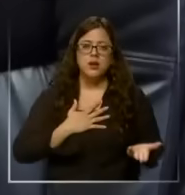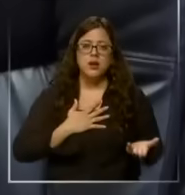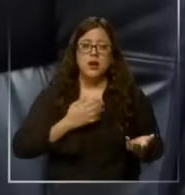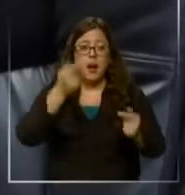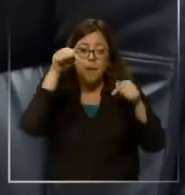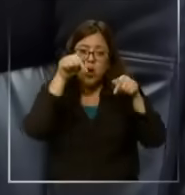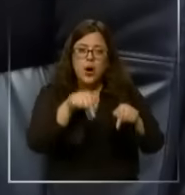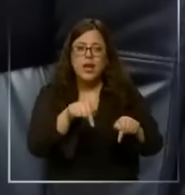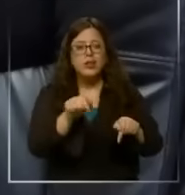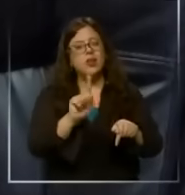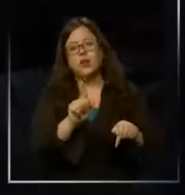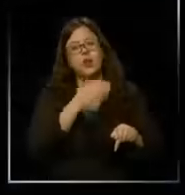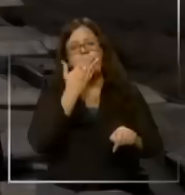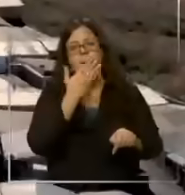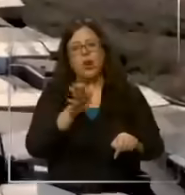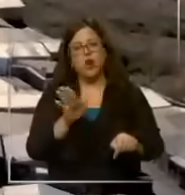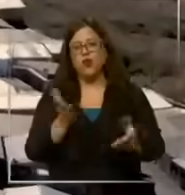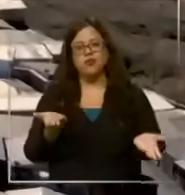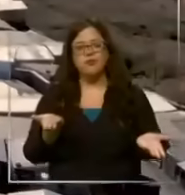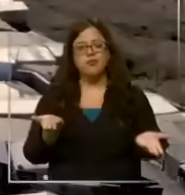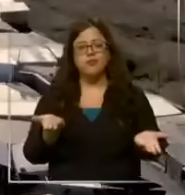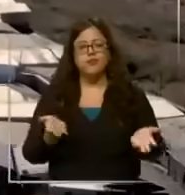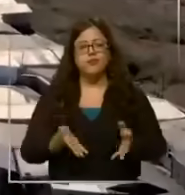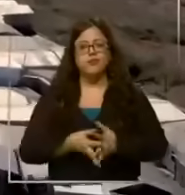las mejores condiciones de vida.